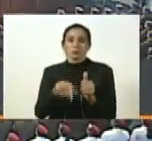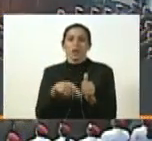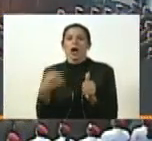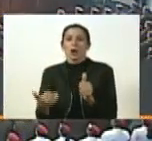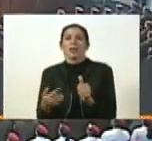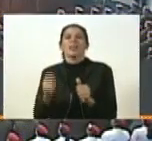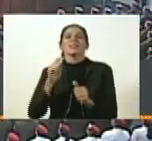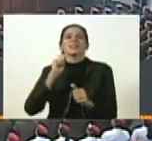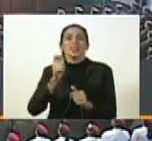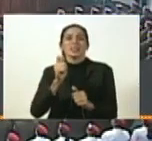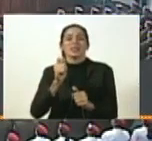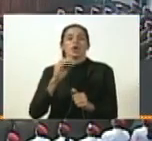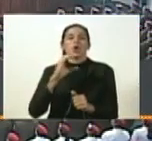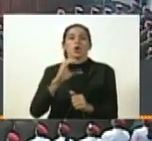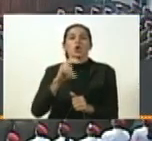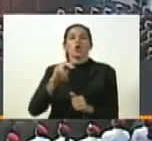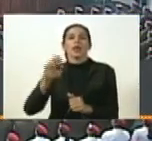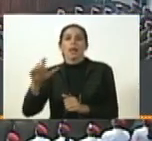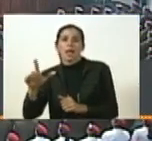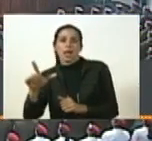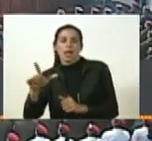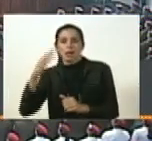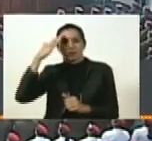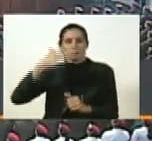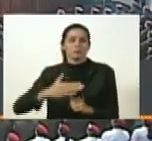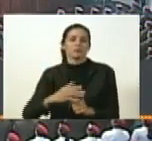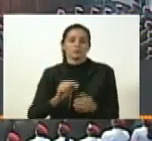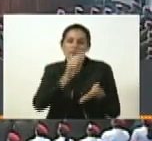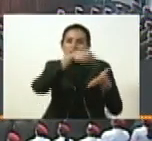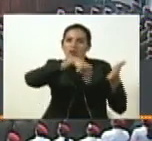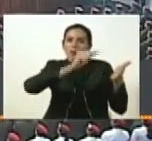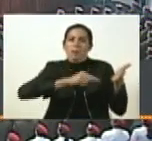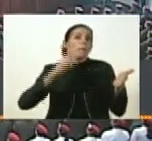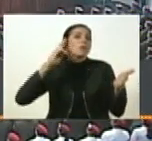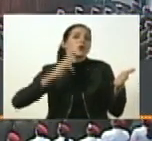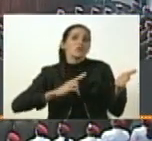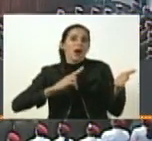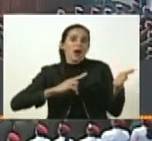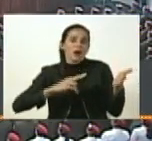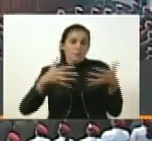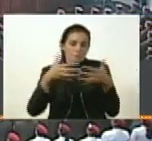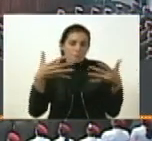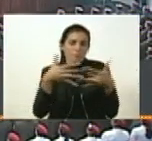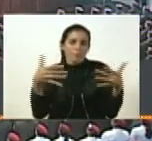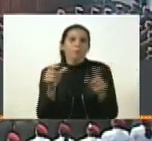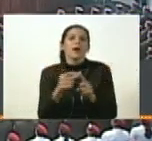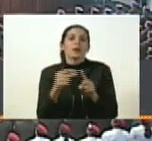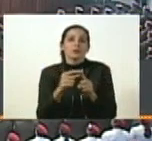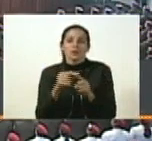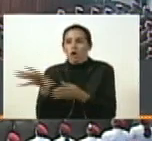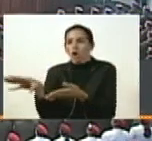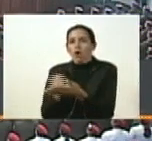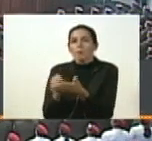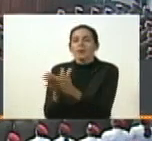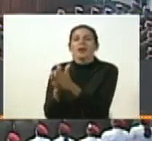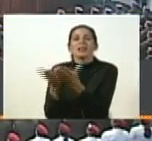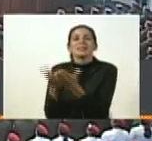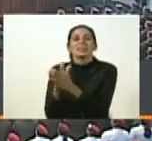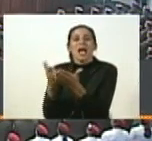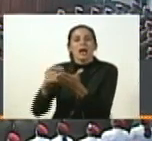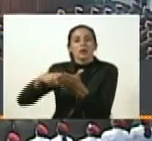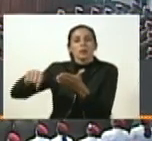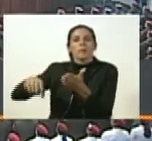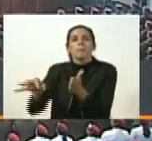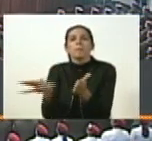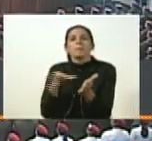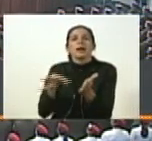de teniente coronel. Simón Bolívar, extracto del diario de Bucaramanga de Luis Perú de la Cruz, página